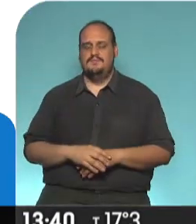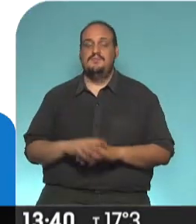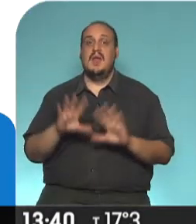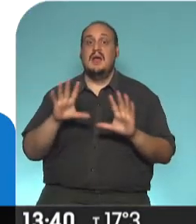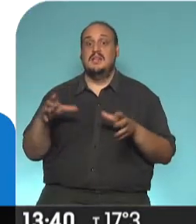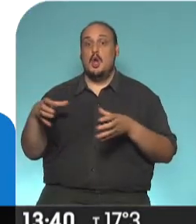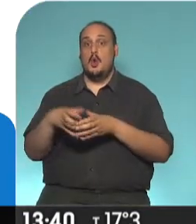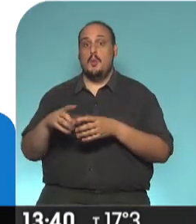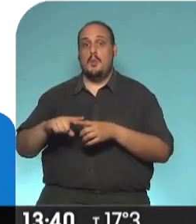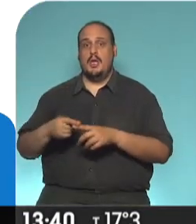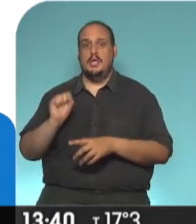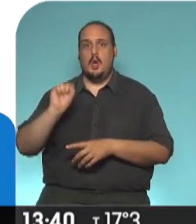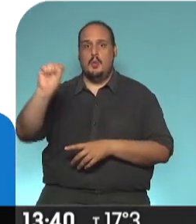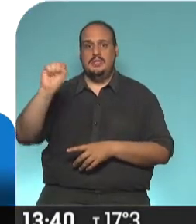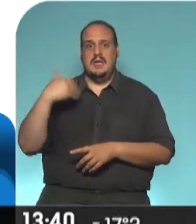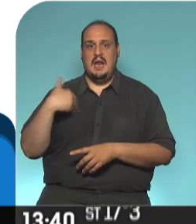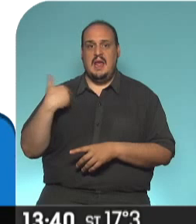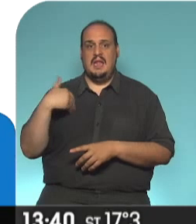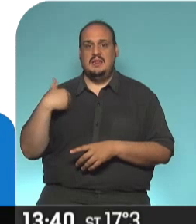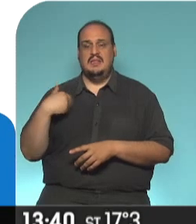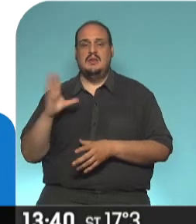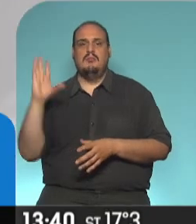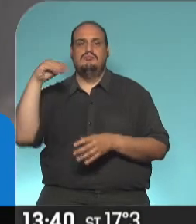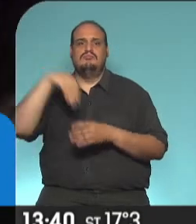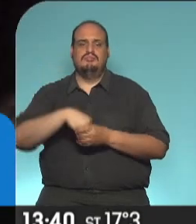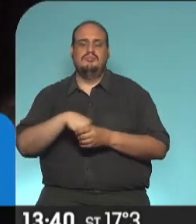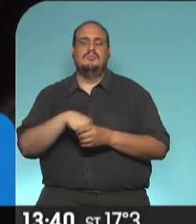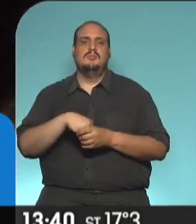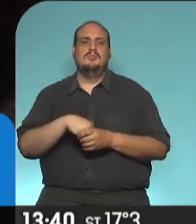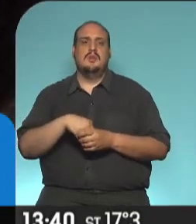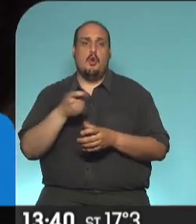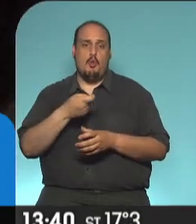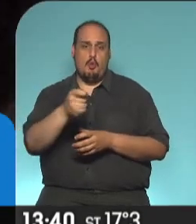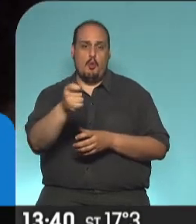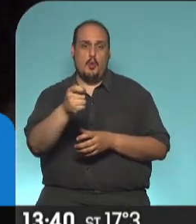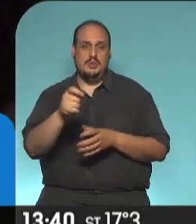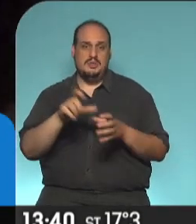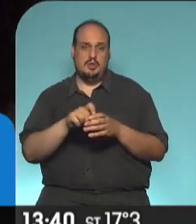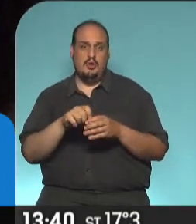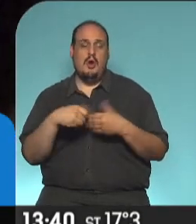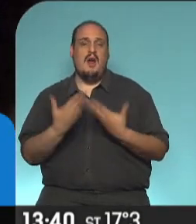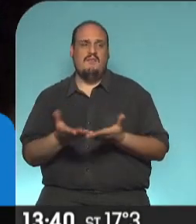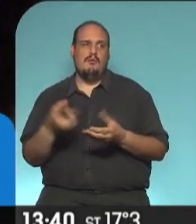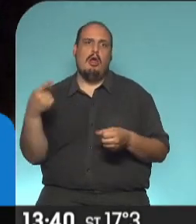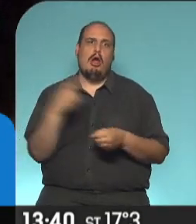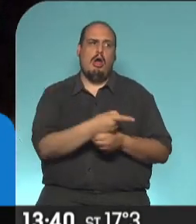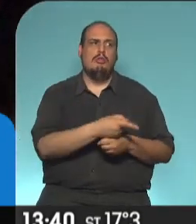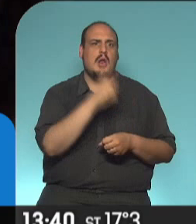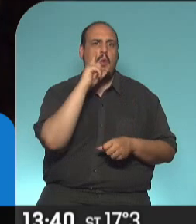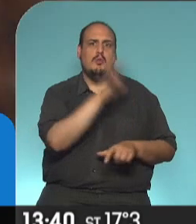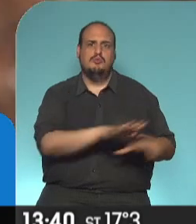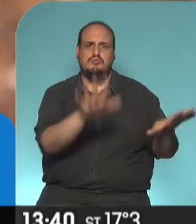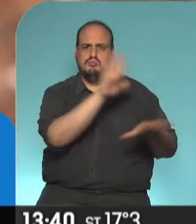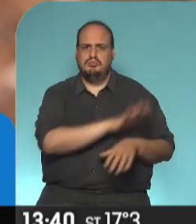el Partido Comunista Argentino se va a presentar como querellante en la causa y será la primera vez que un partido político